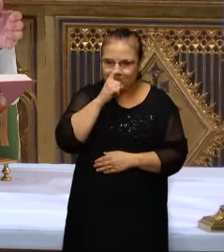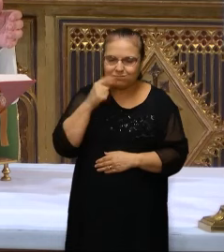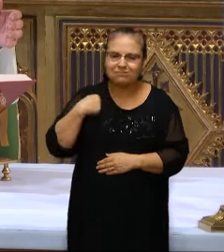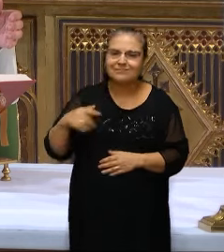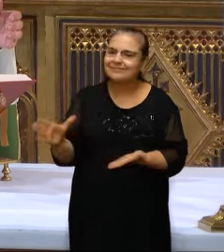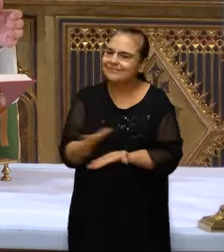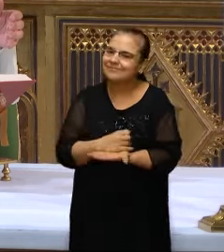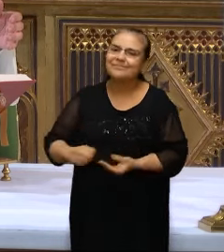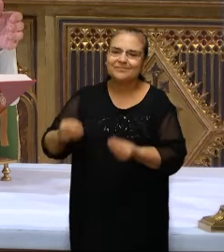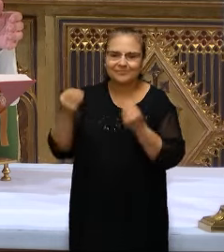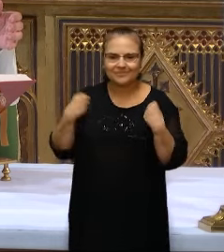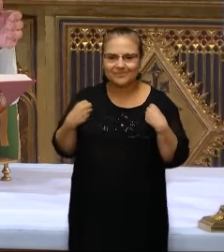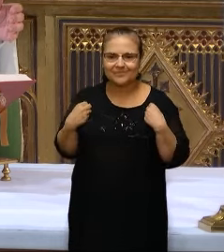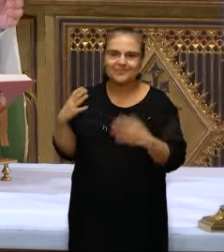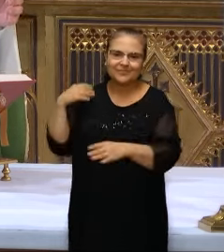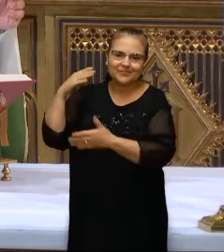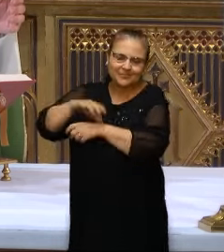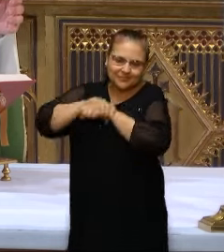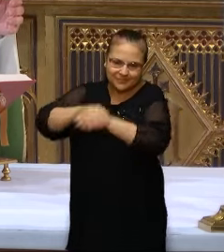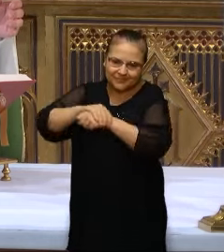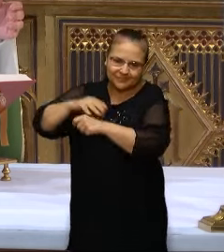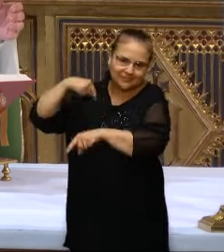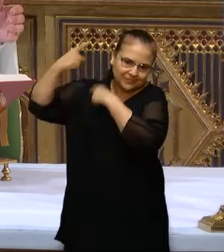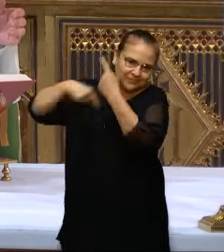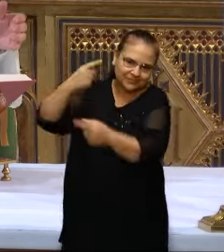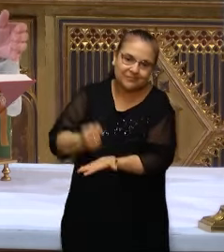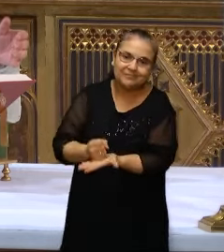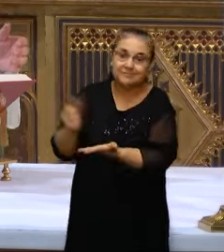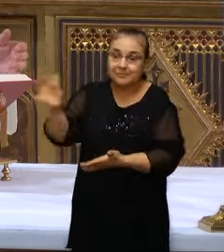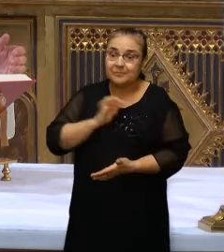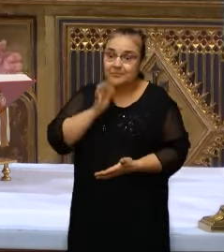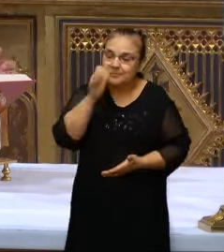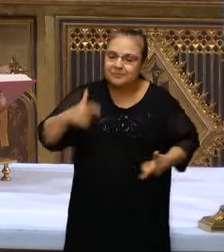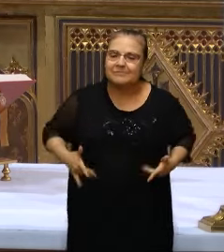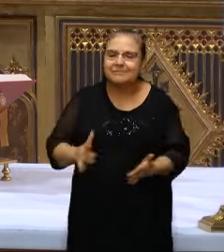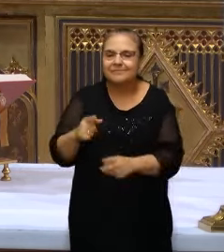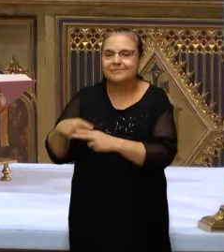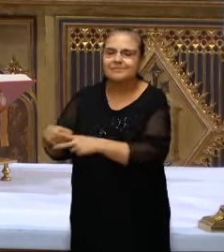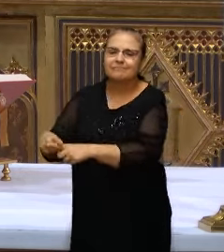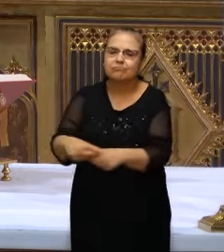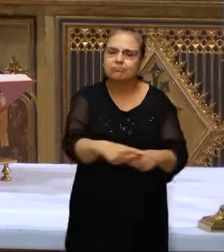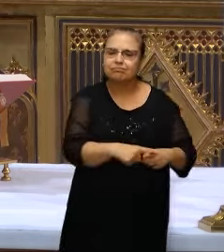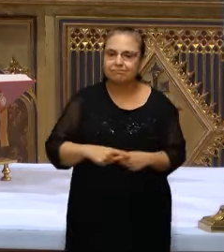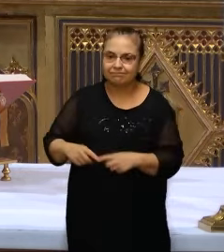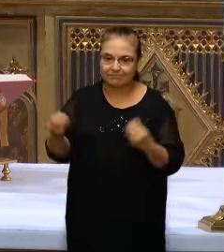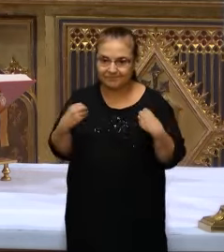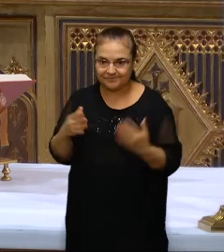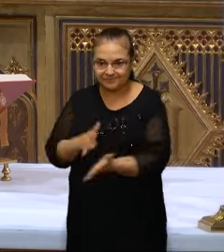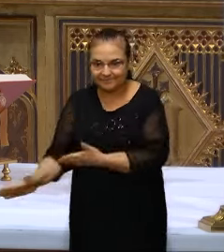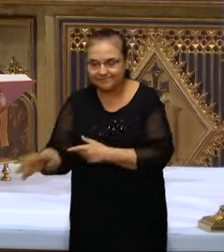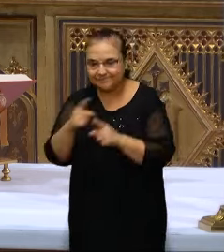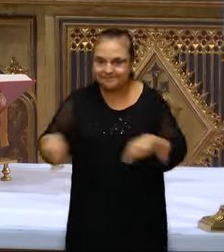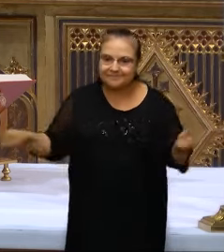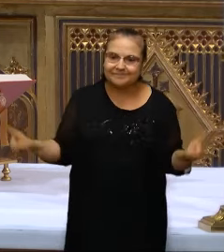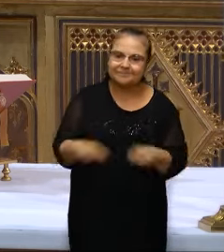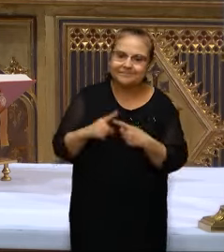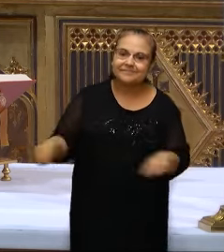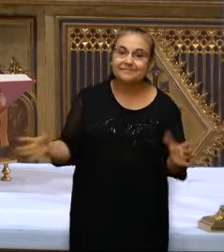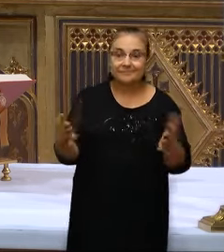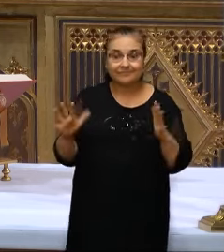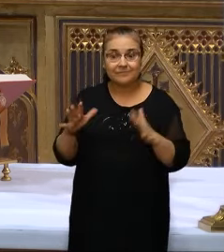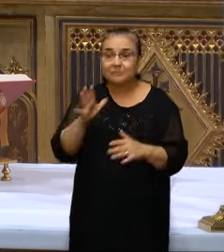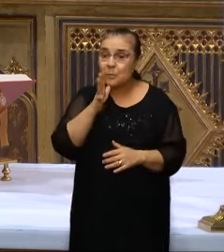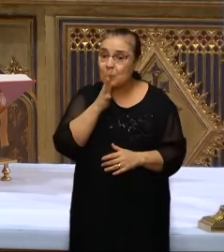vivieron en tu amistad a través de los tiempos merezcamos por tu hijo Jesucristo compartir la vida eterna y cantar tus